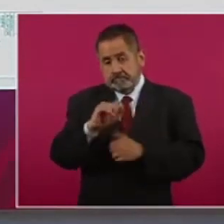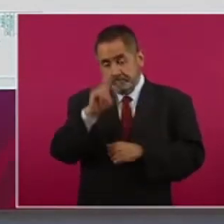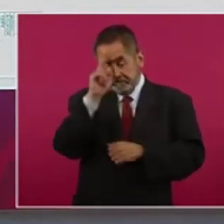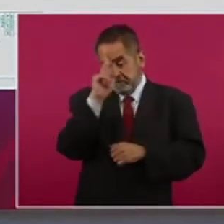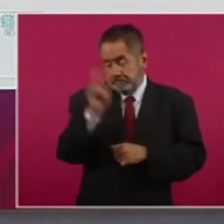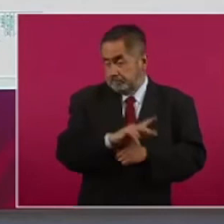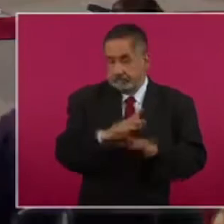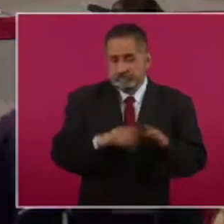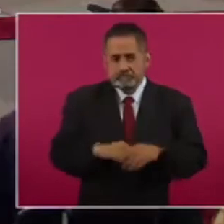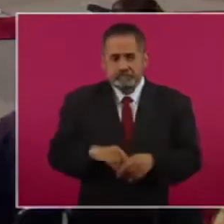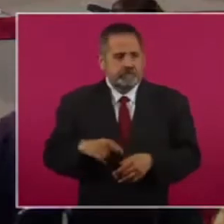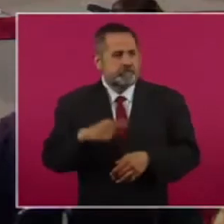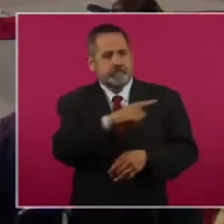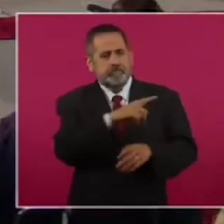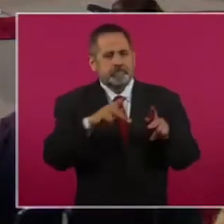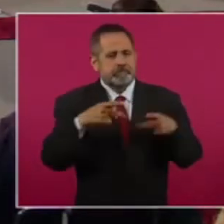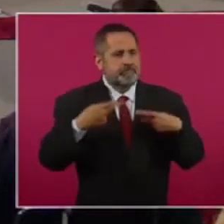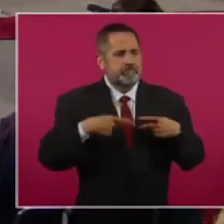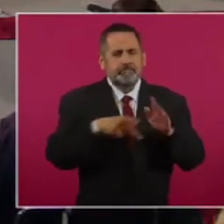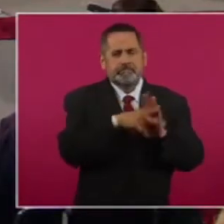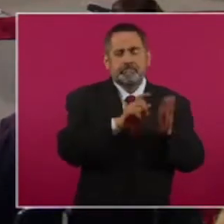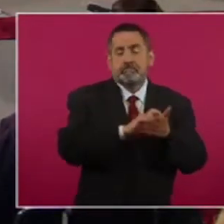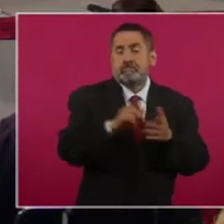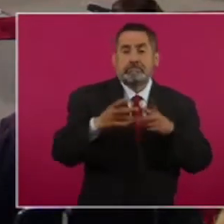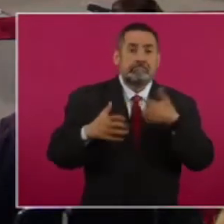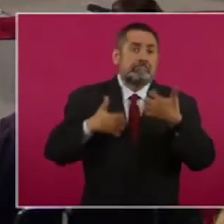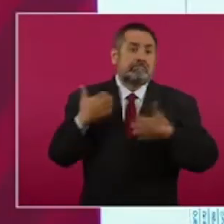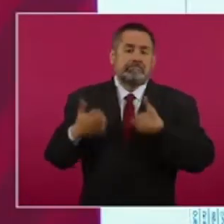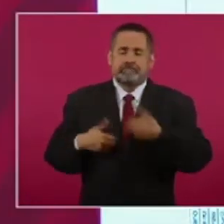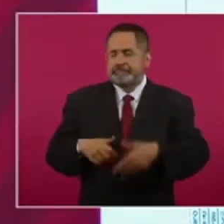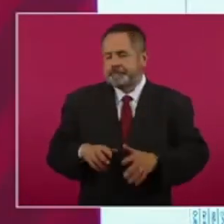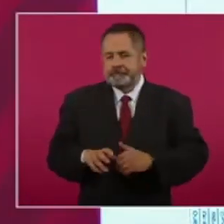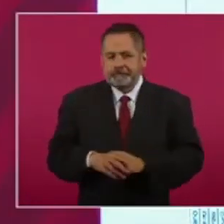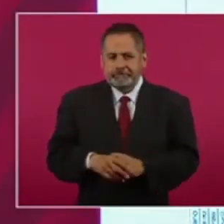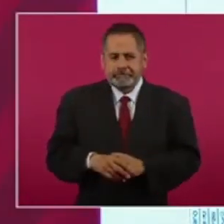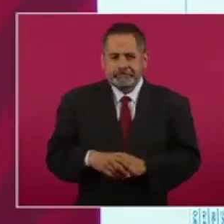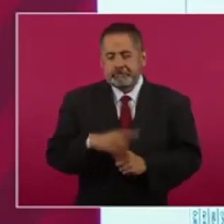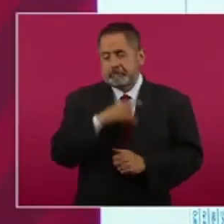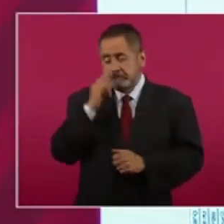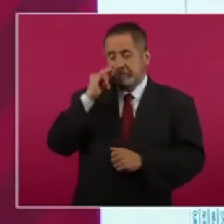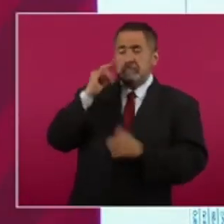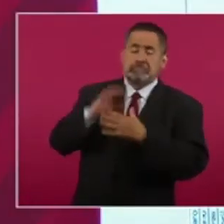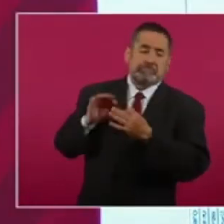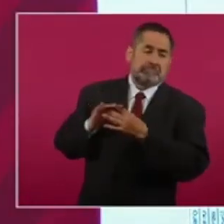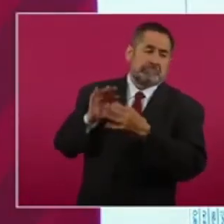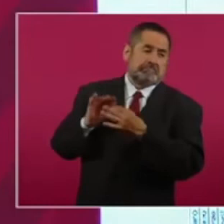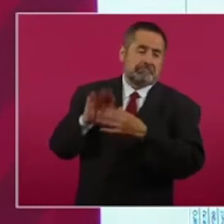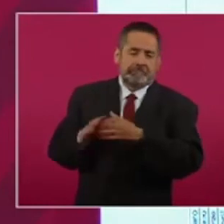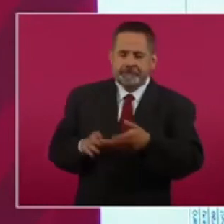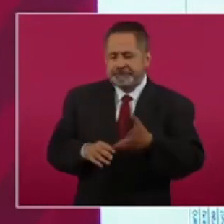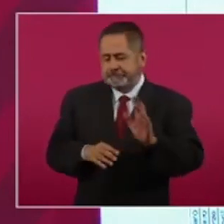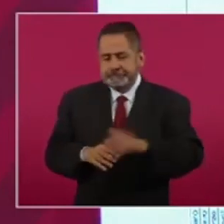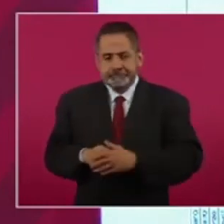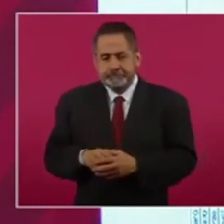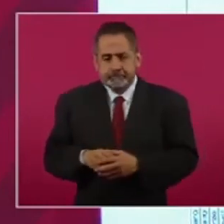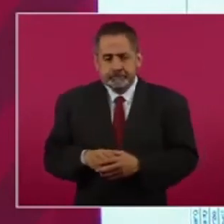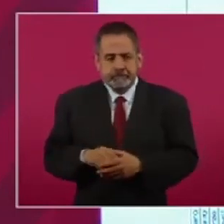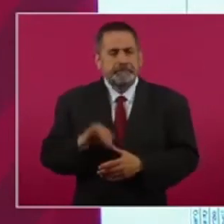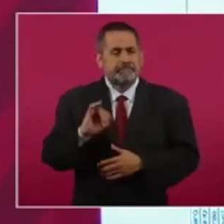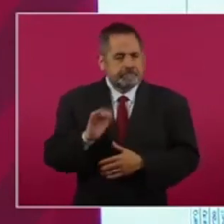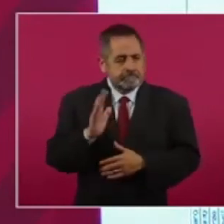hasta un periodista de esos muy famosos lo tomó a mal. Entonces sí se ha